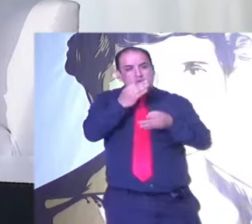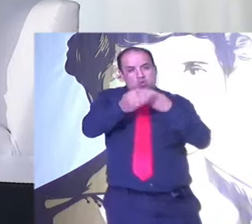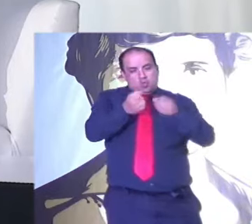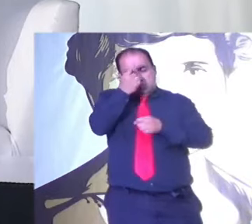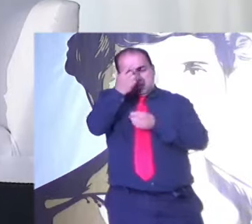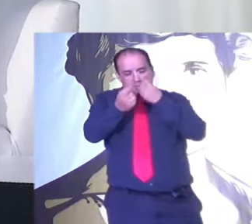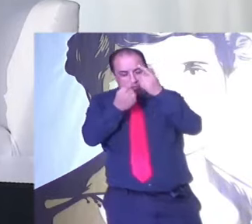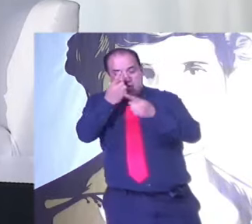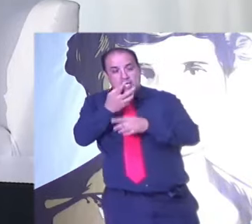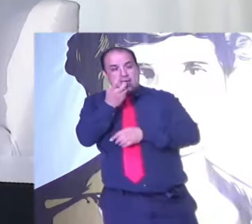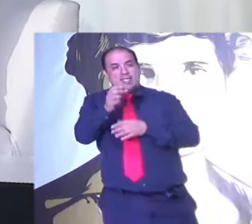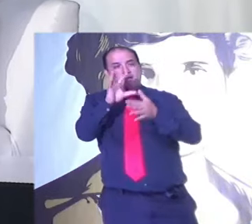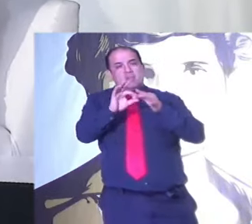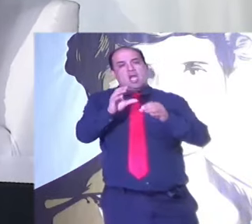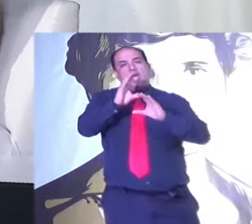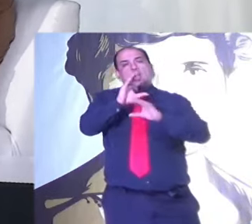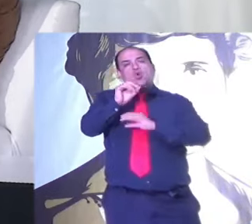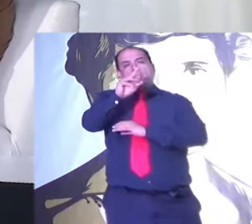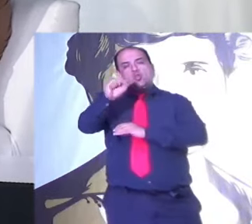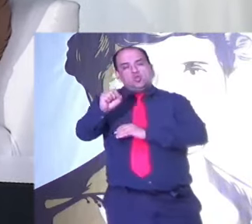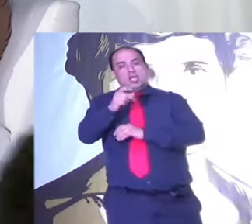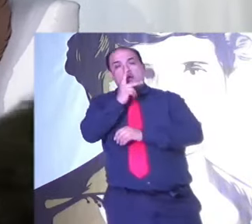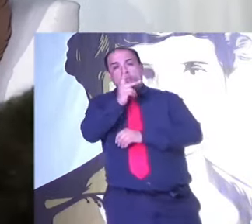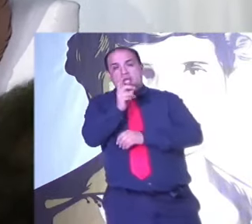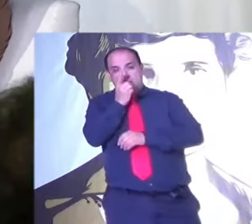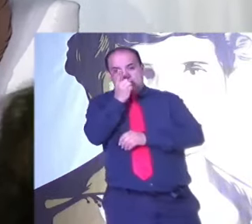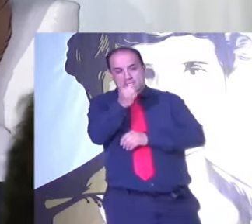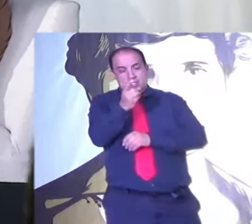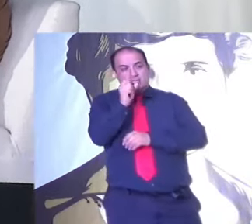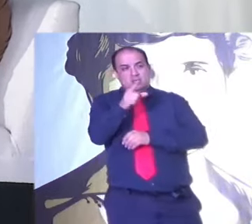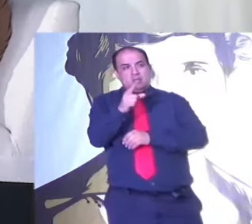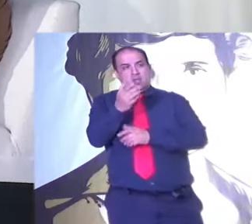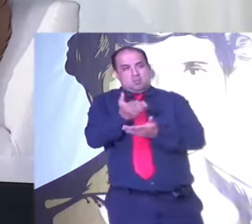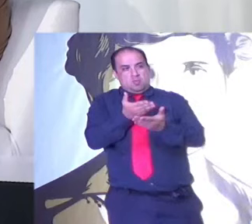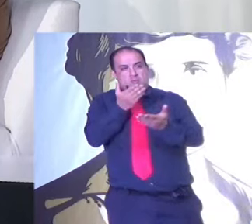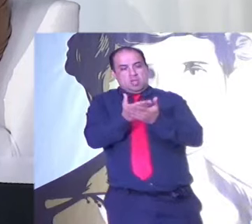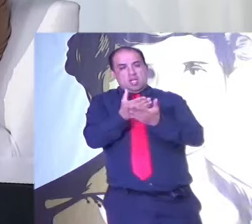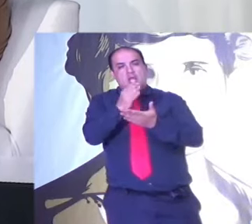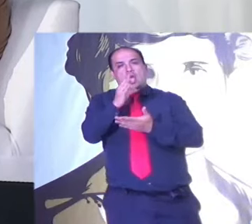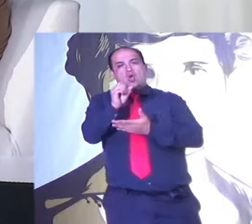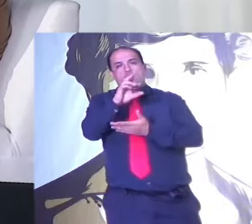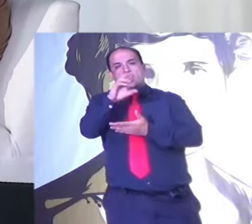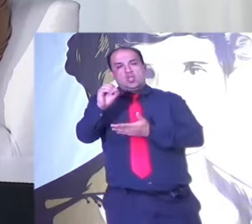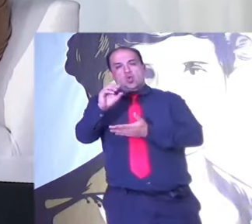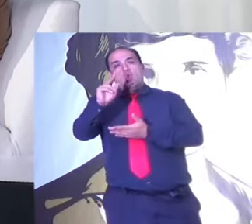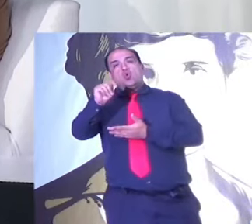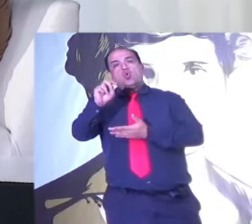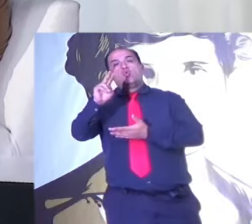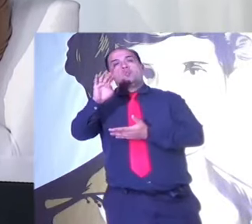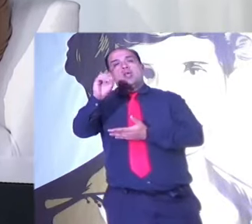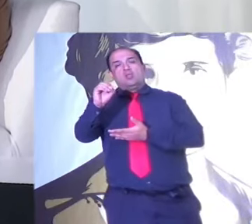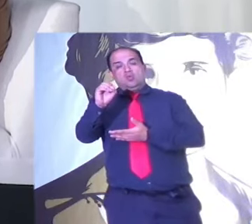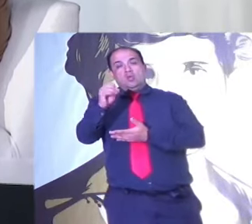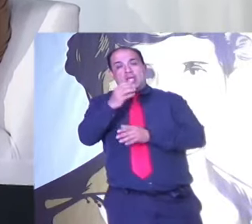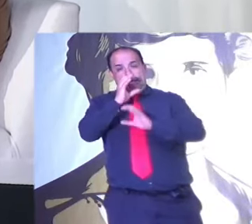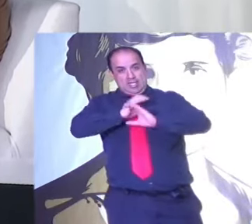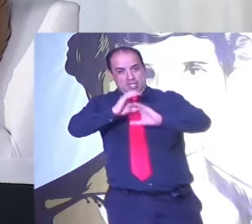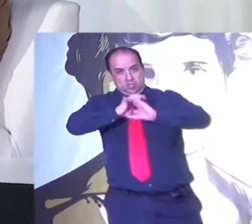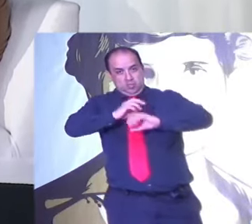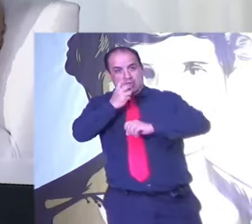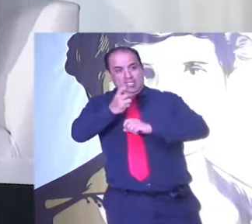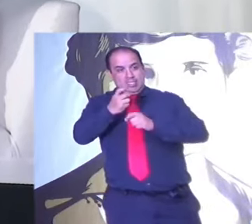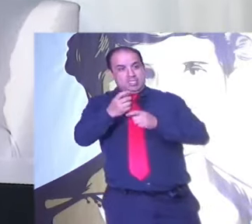quien sabe de corridos y por las palabras que dice, sabes que está componiendo un corrido tumbado, ¿no? ¿Sí? Entonces, es todo su recorrido de un